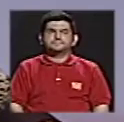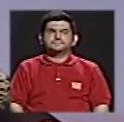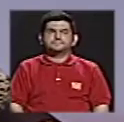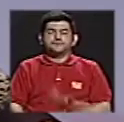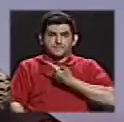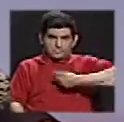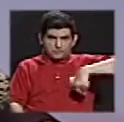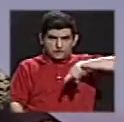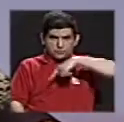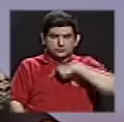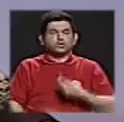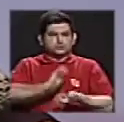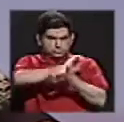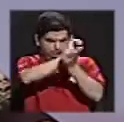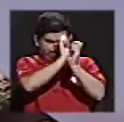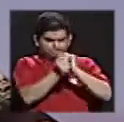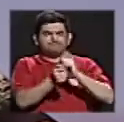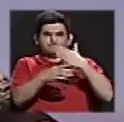hemos hecho cambios,